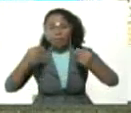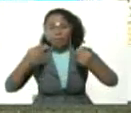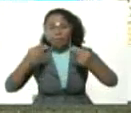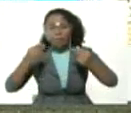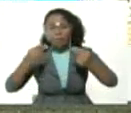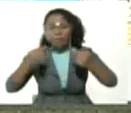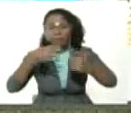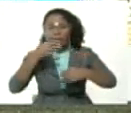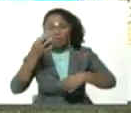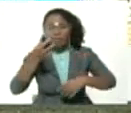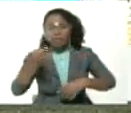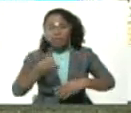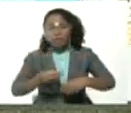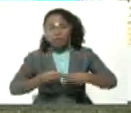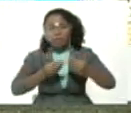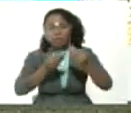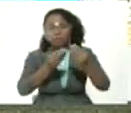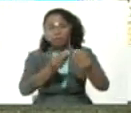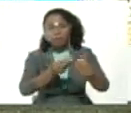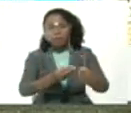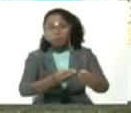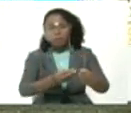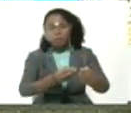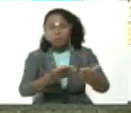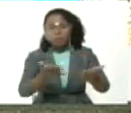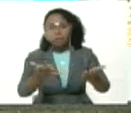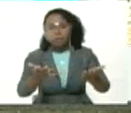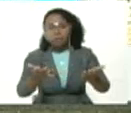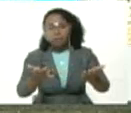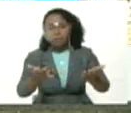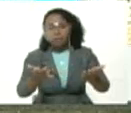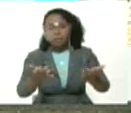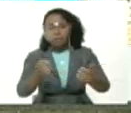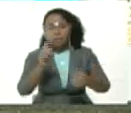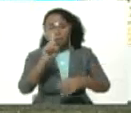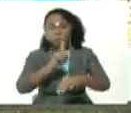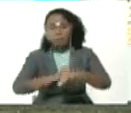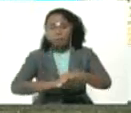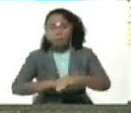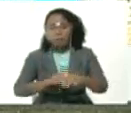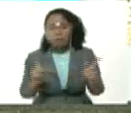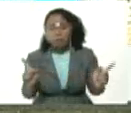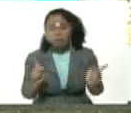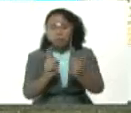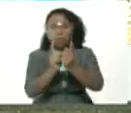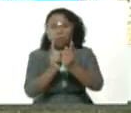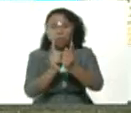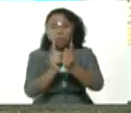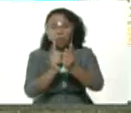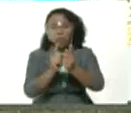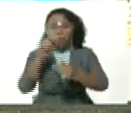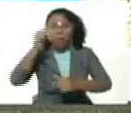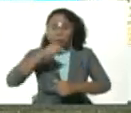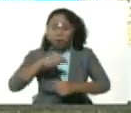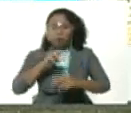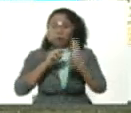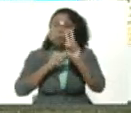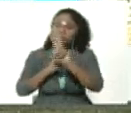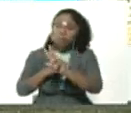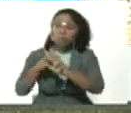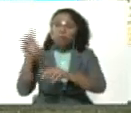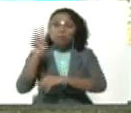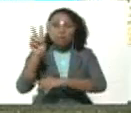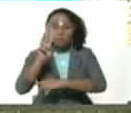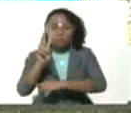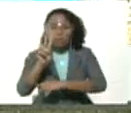real garantiza que en un tiempo más corto del que hoy vemos,